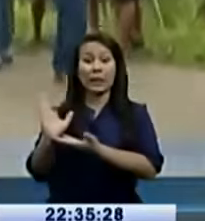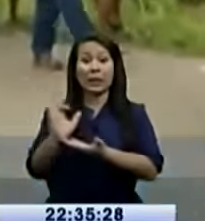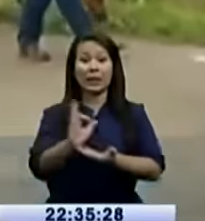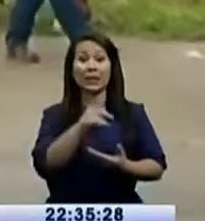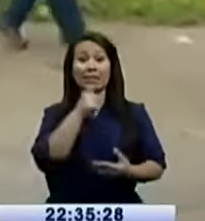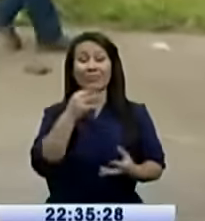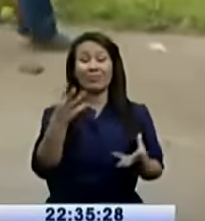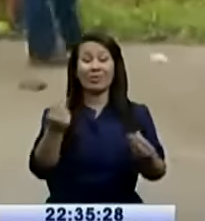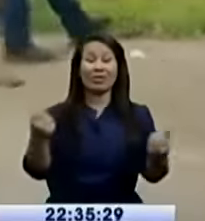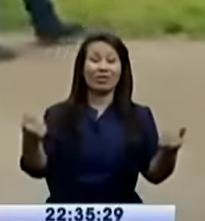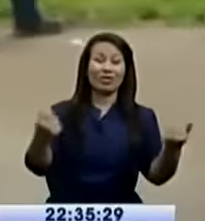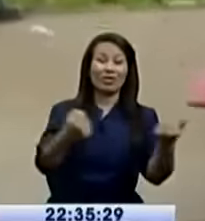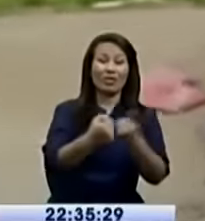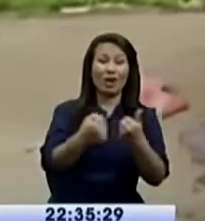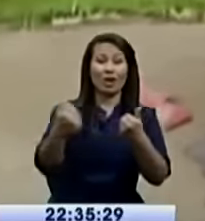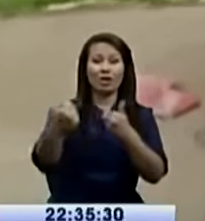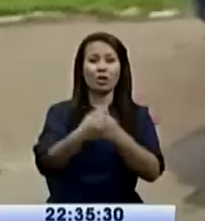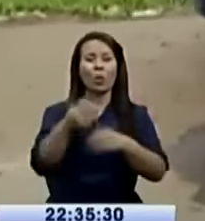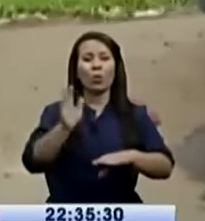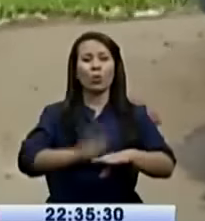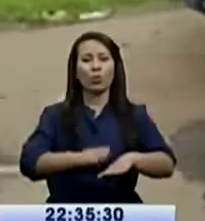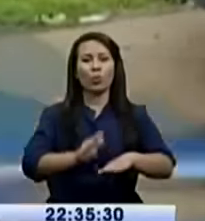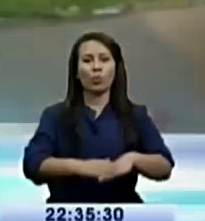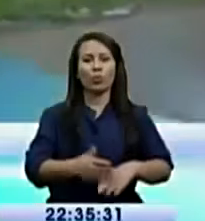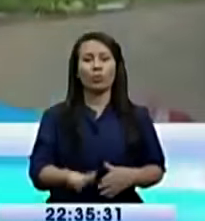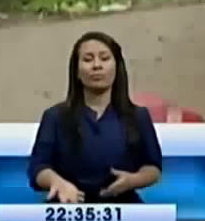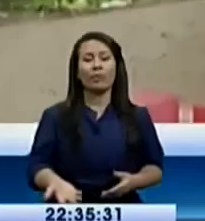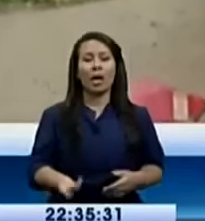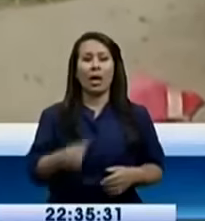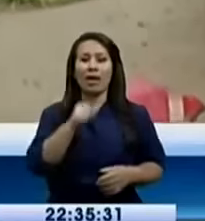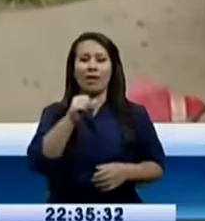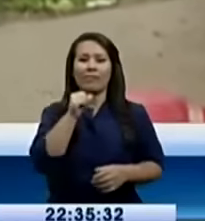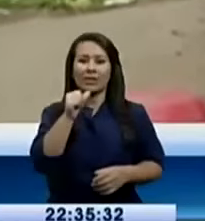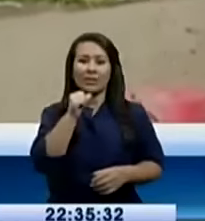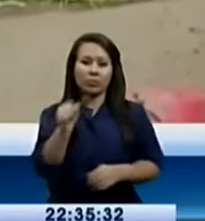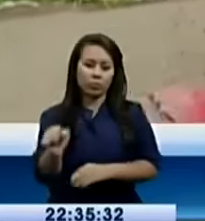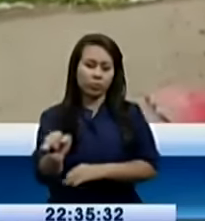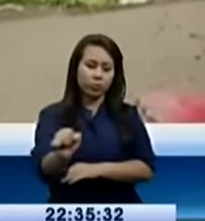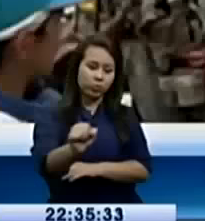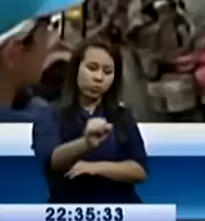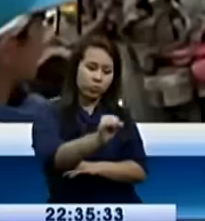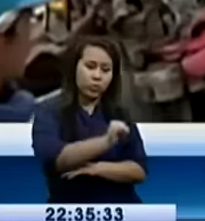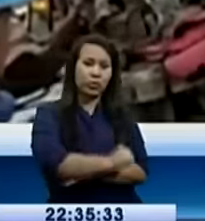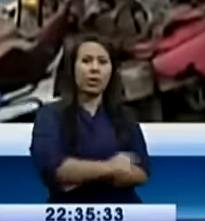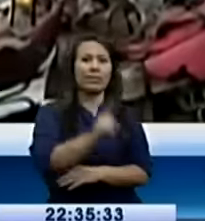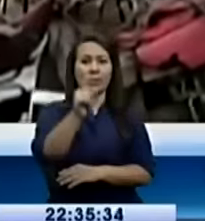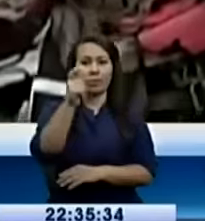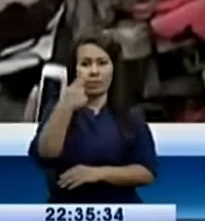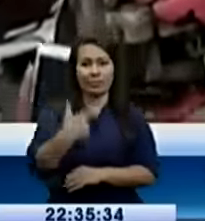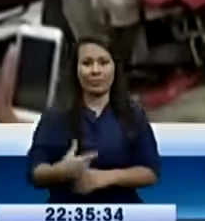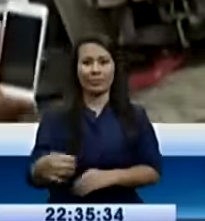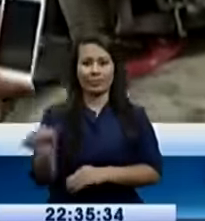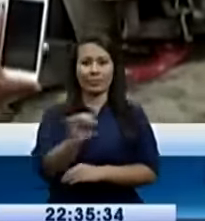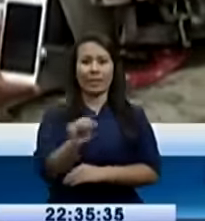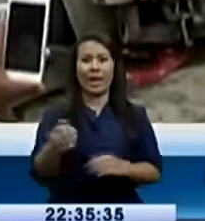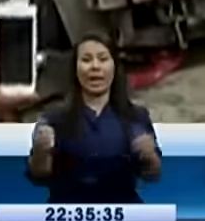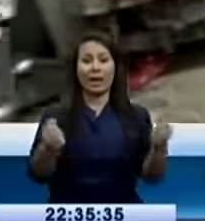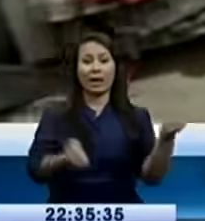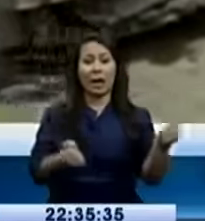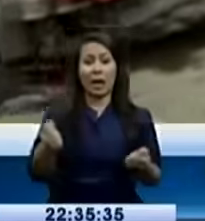choque múltiple habría sido producto de una presunta mala maniobra de uno de los conductores. El carrito